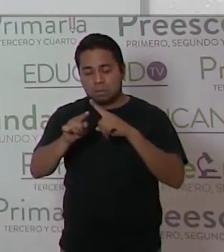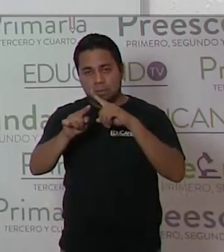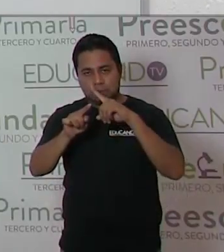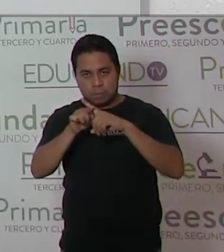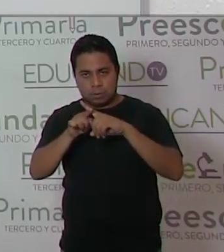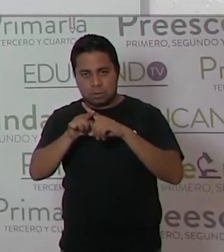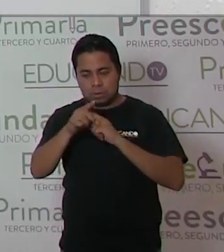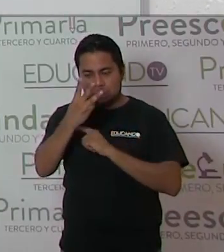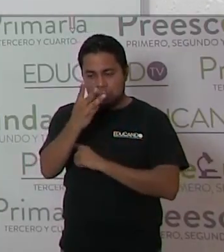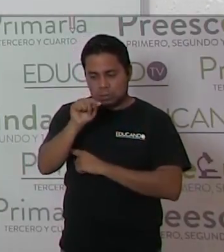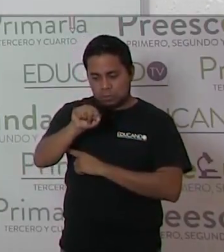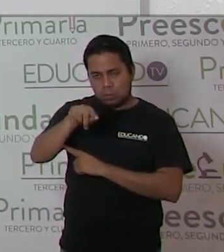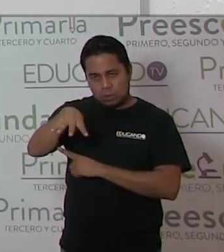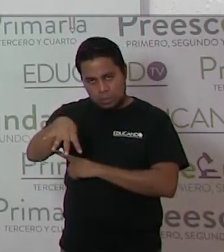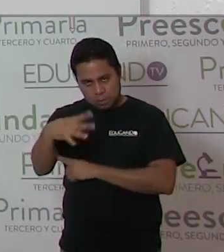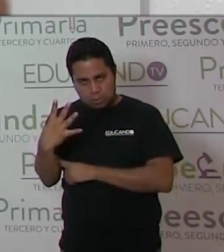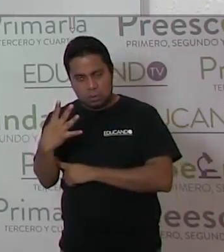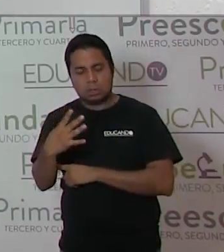por